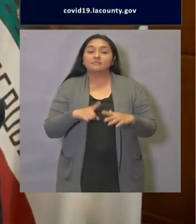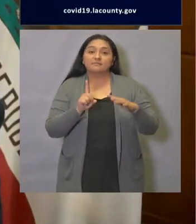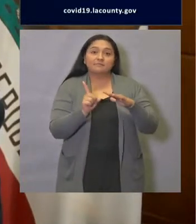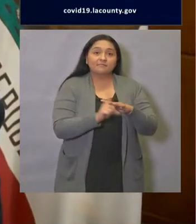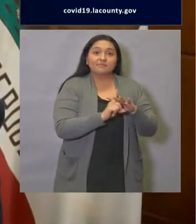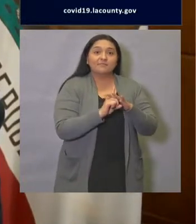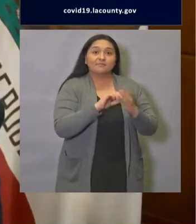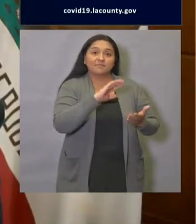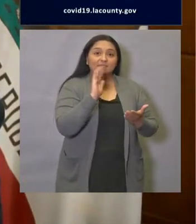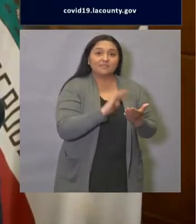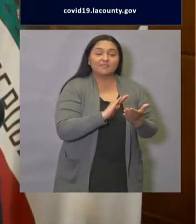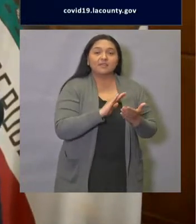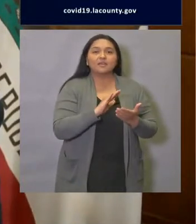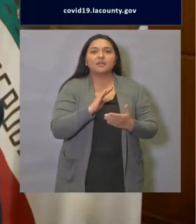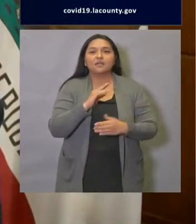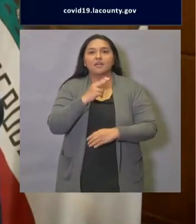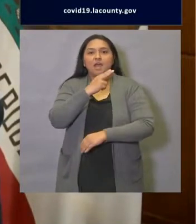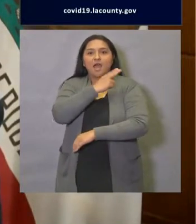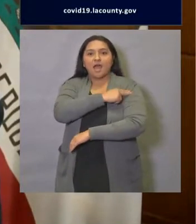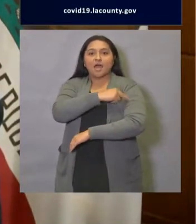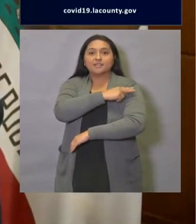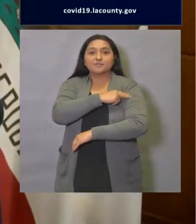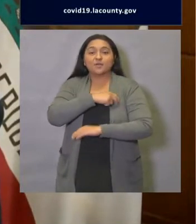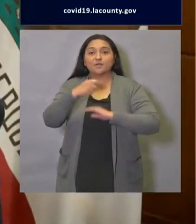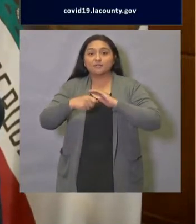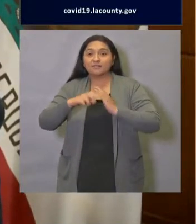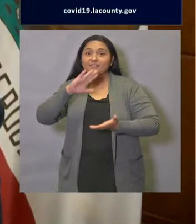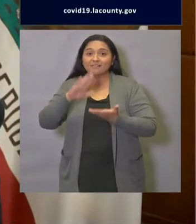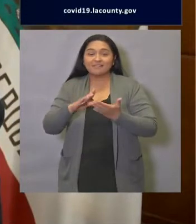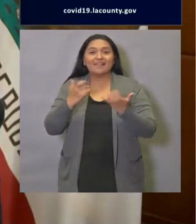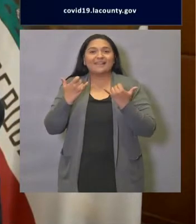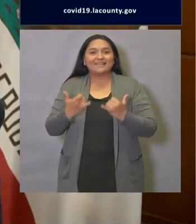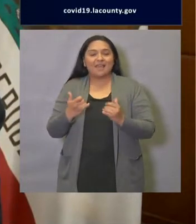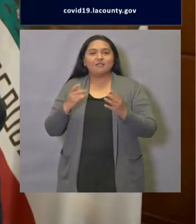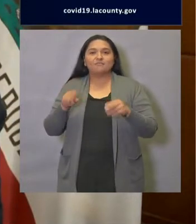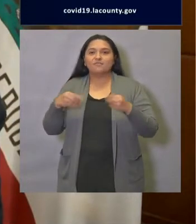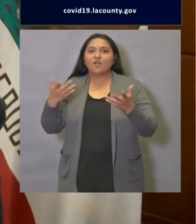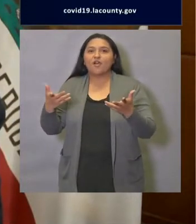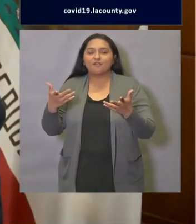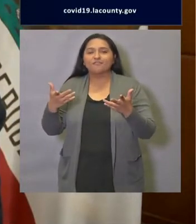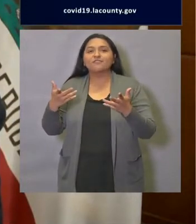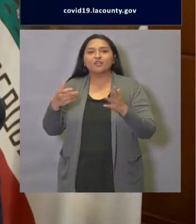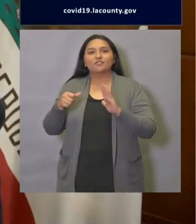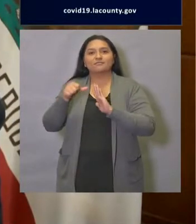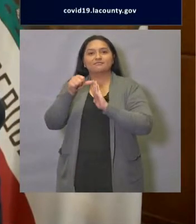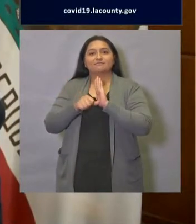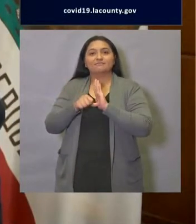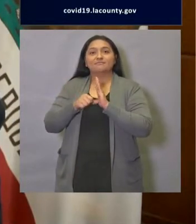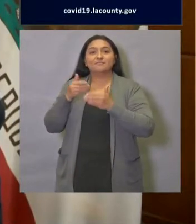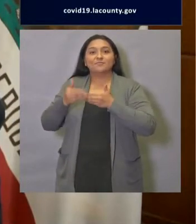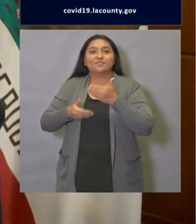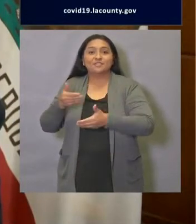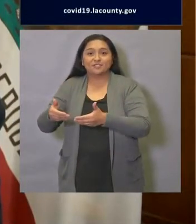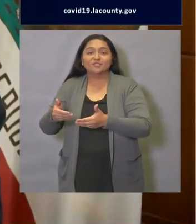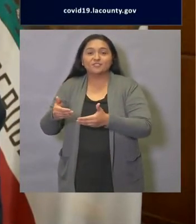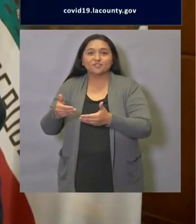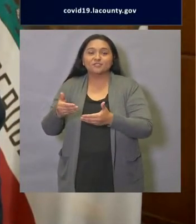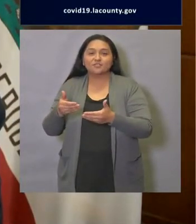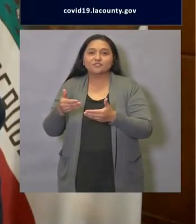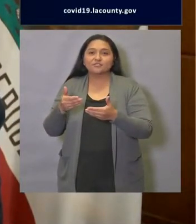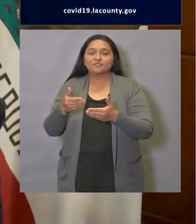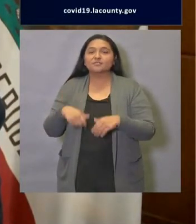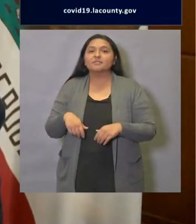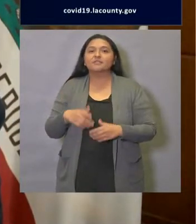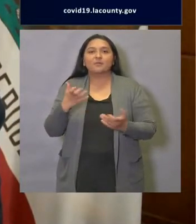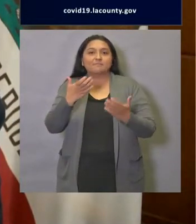ya pueden ofrecer operaciones electivas. Quiero felicitar a nuestro Departamento de Salud Pública